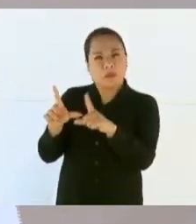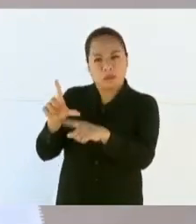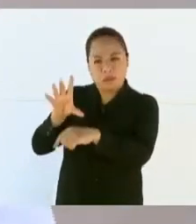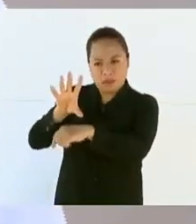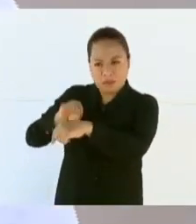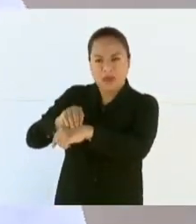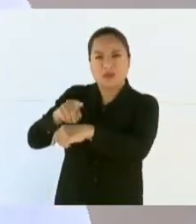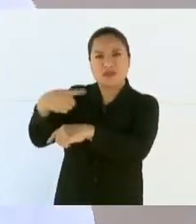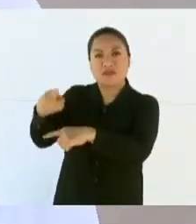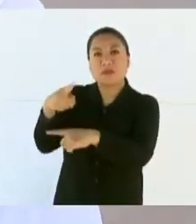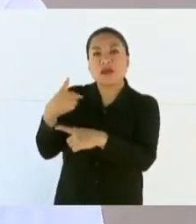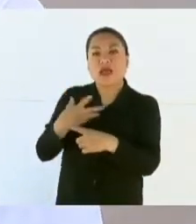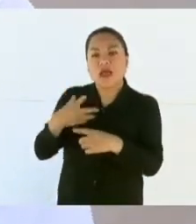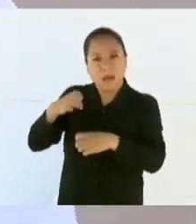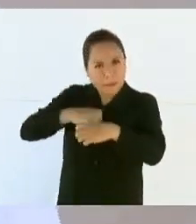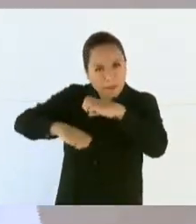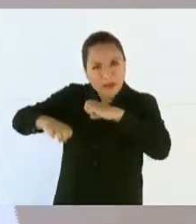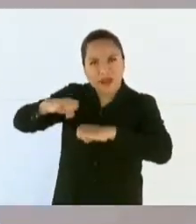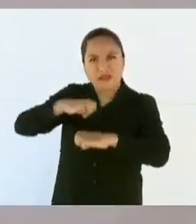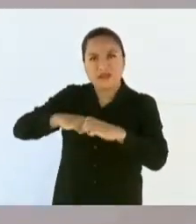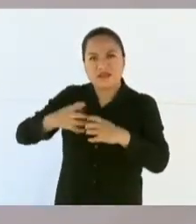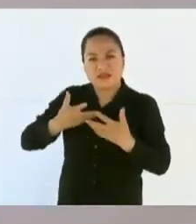a empresas